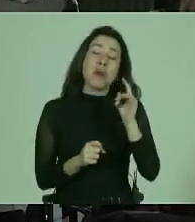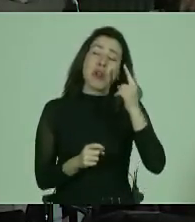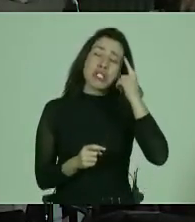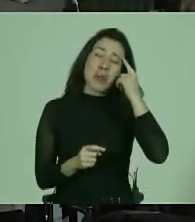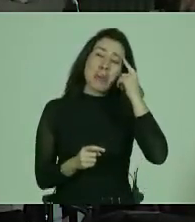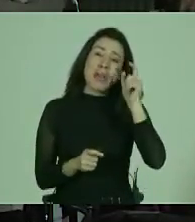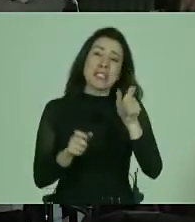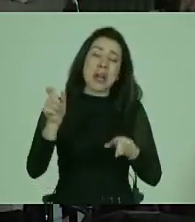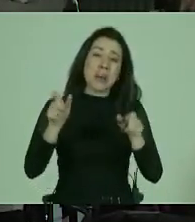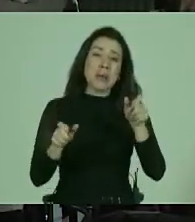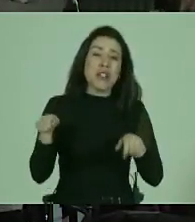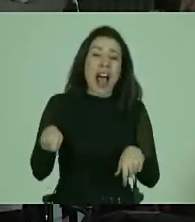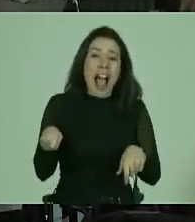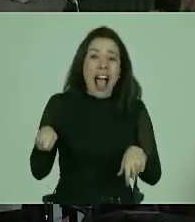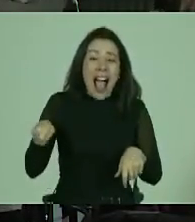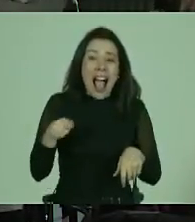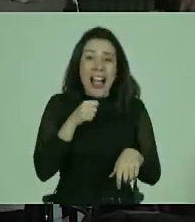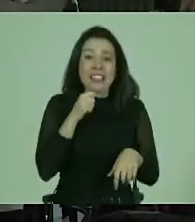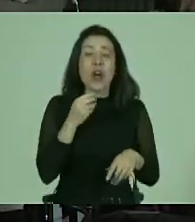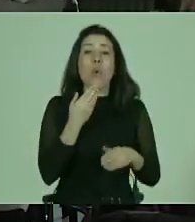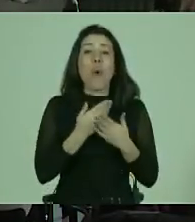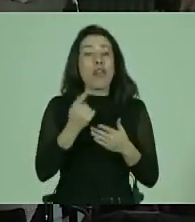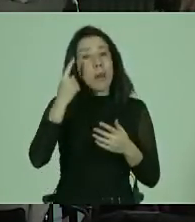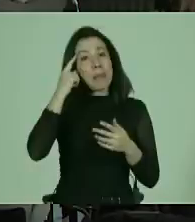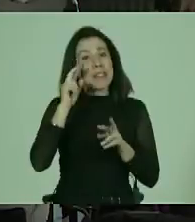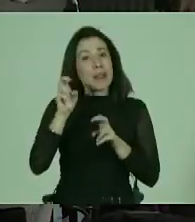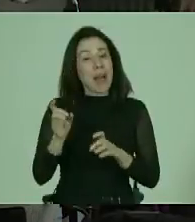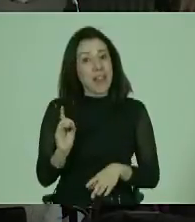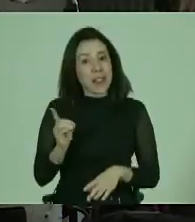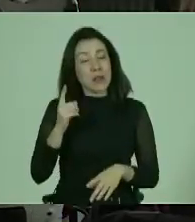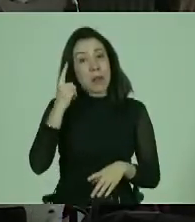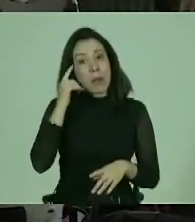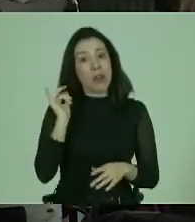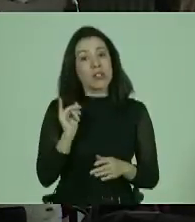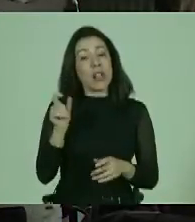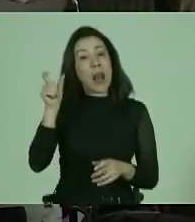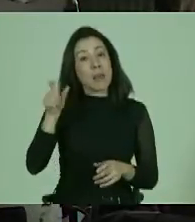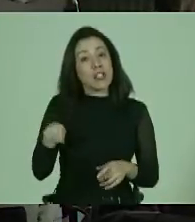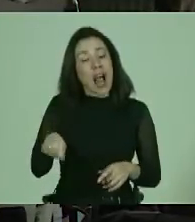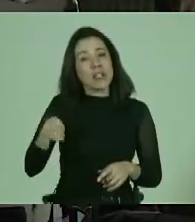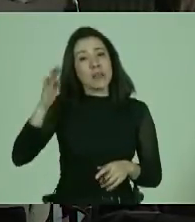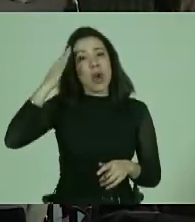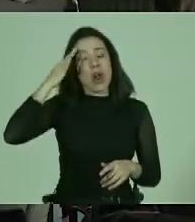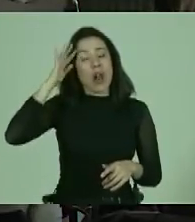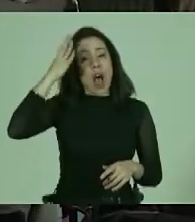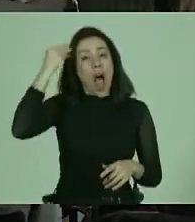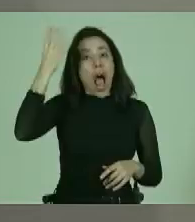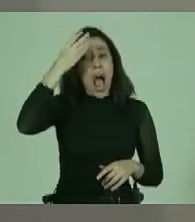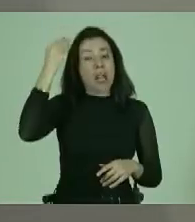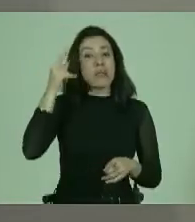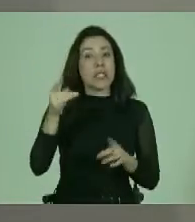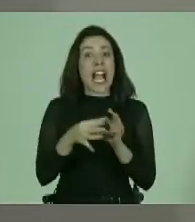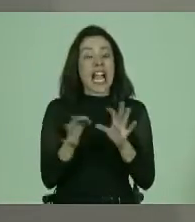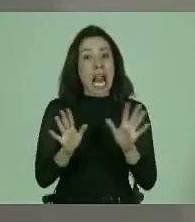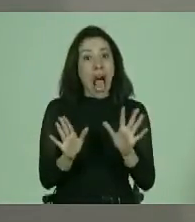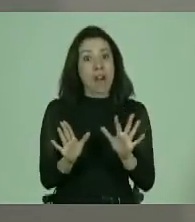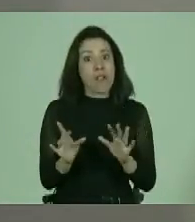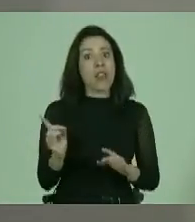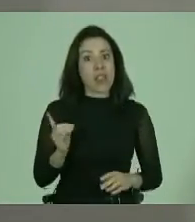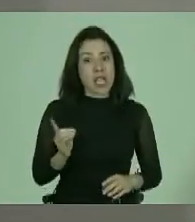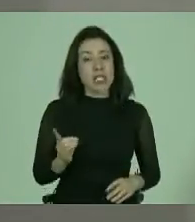colectivo de los ancianos cuando se piensa en discapacidad pero es obvio que un anciano con alzhéimer tiene una grave discapacidad